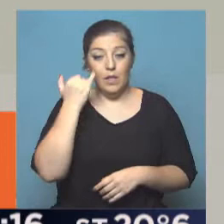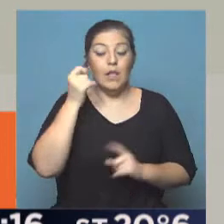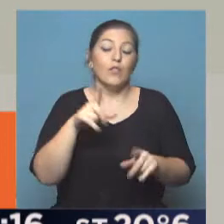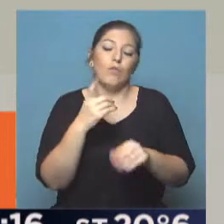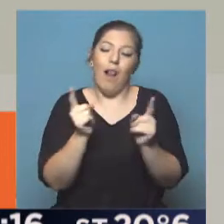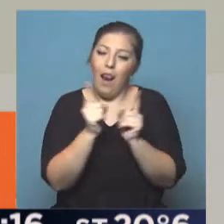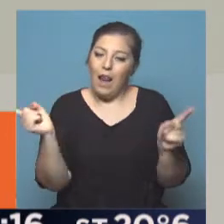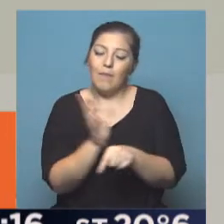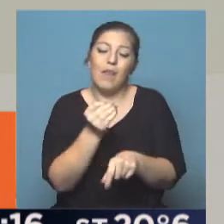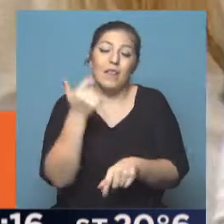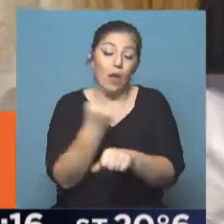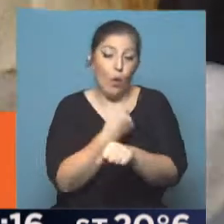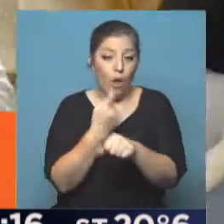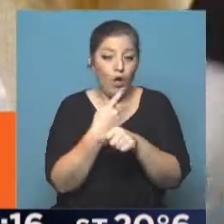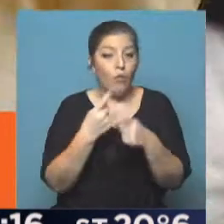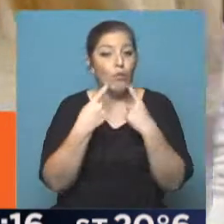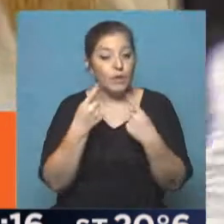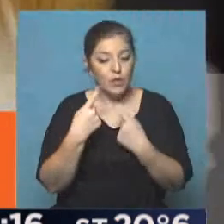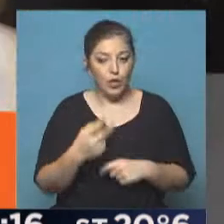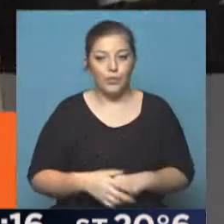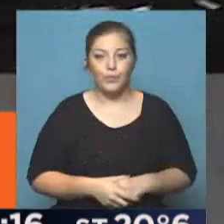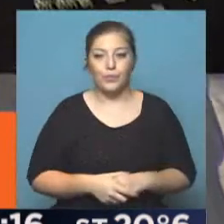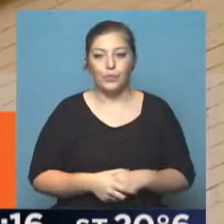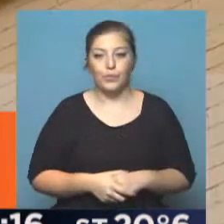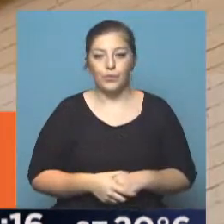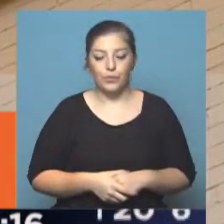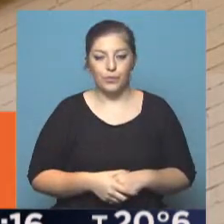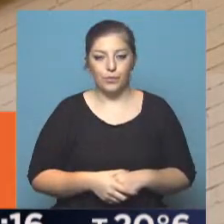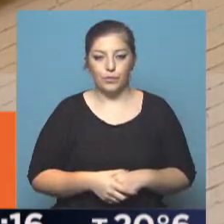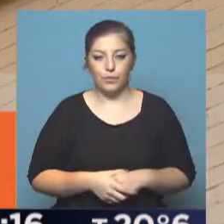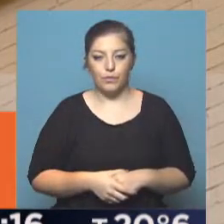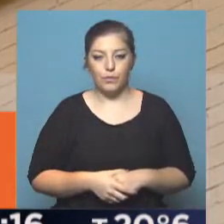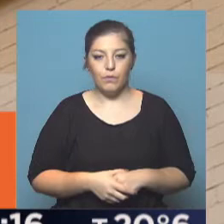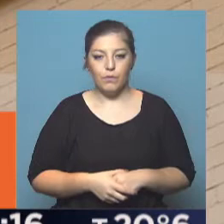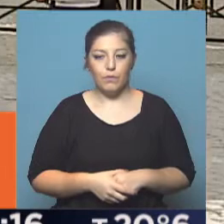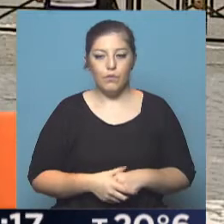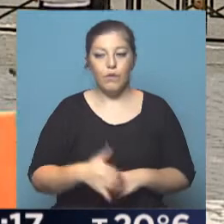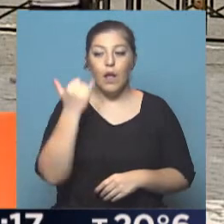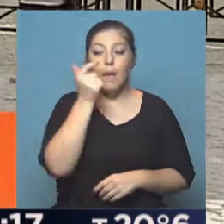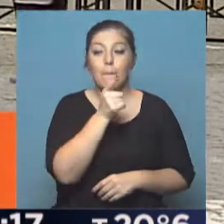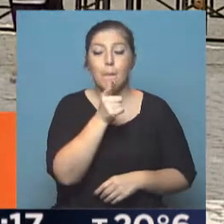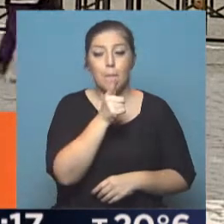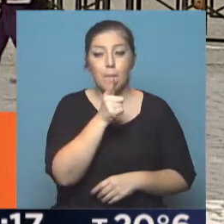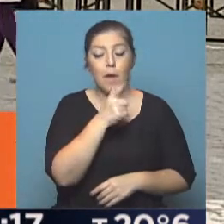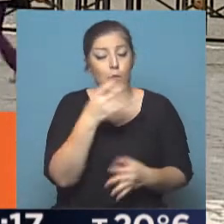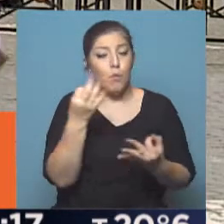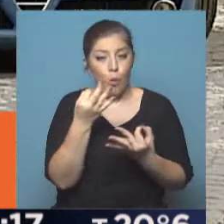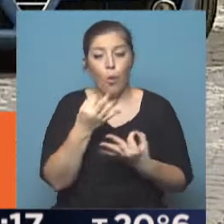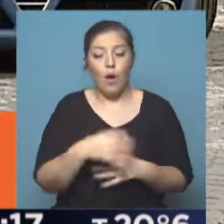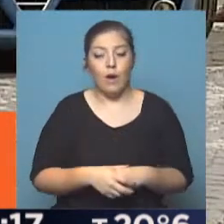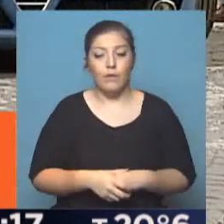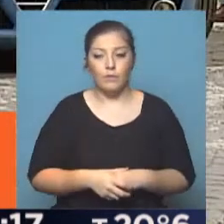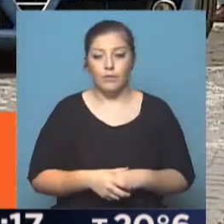duró casi una hora la conversación entre nosotros dos. Y creo que, bueno, fue muy útil, fue muy